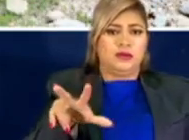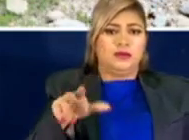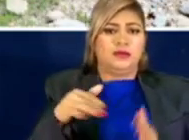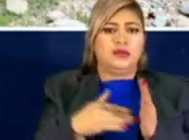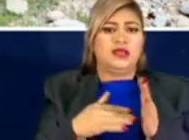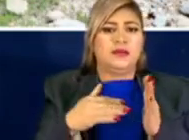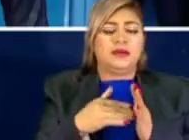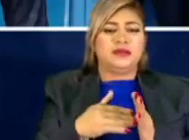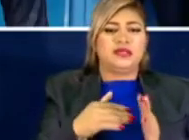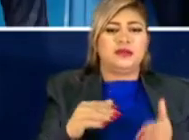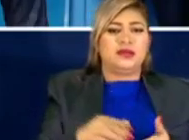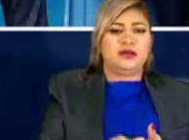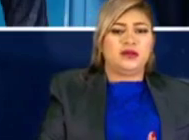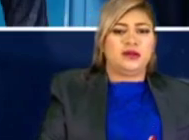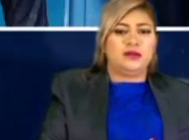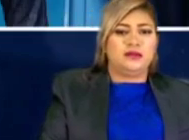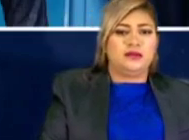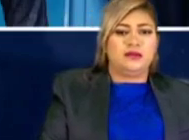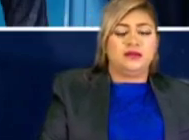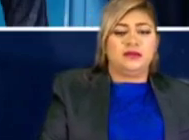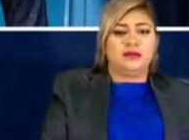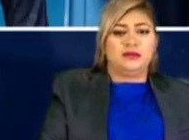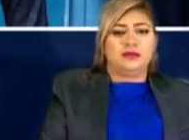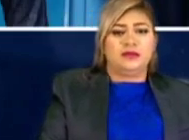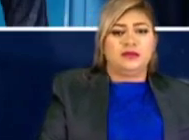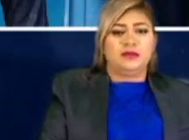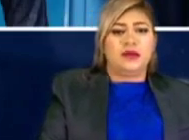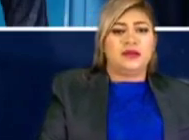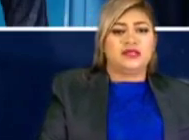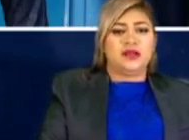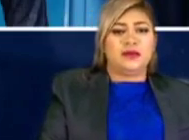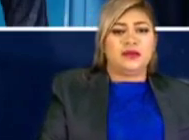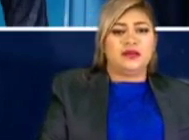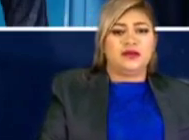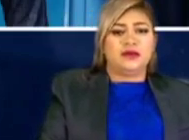la escuela Ernesto T. Lefebvre en la ciudad de Panamá,